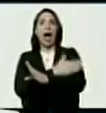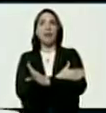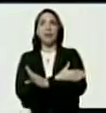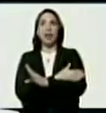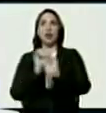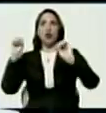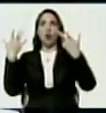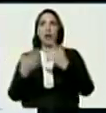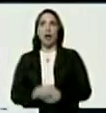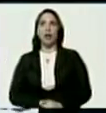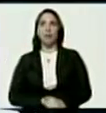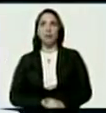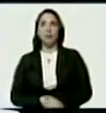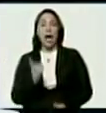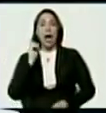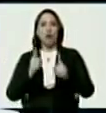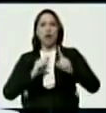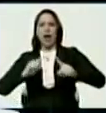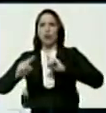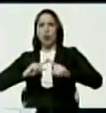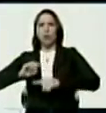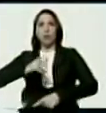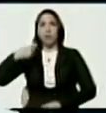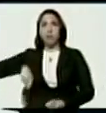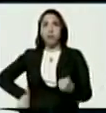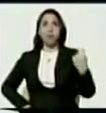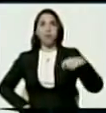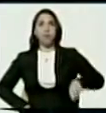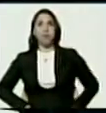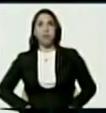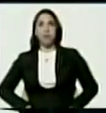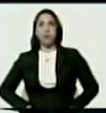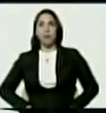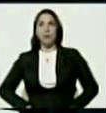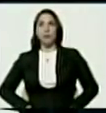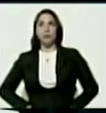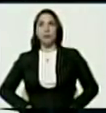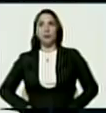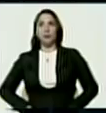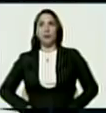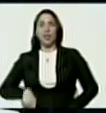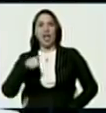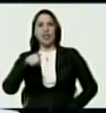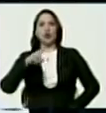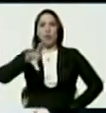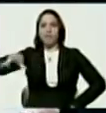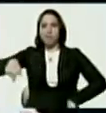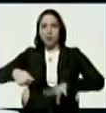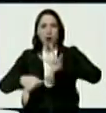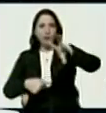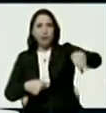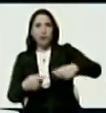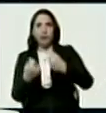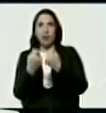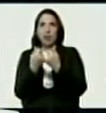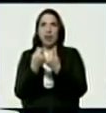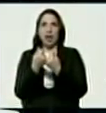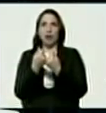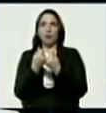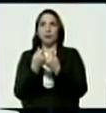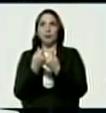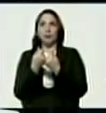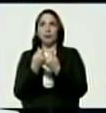lograra alguna acción que robara de forma adicional esos fondos buitres. Aquí está este